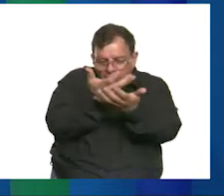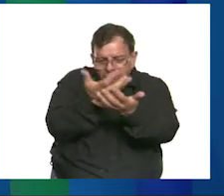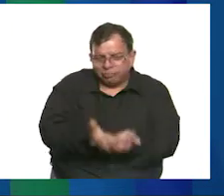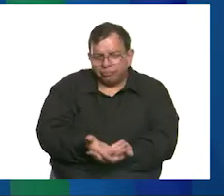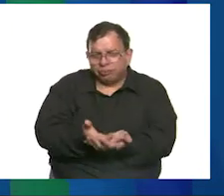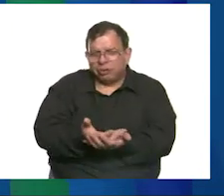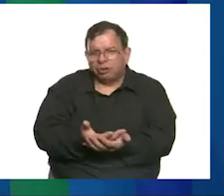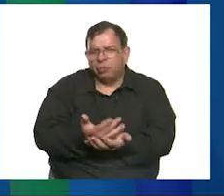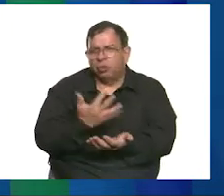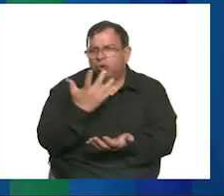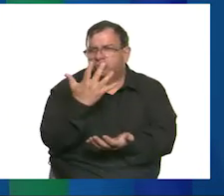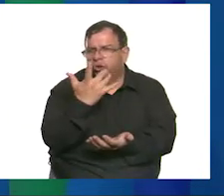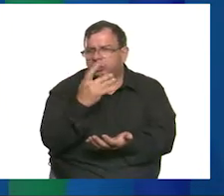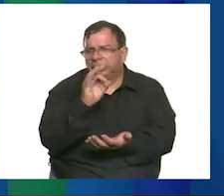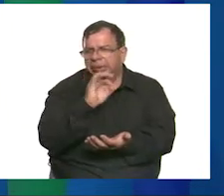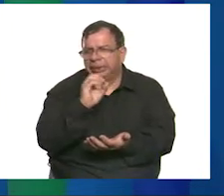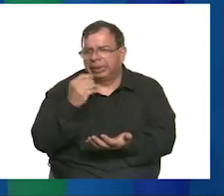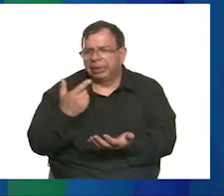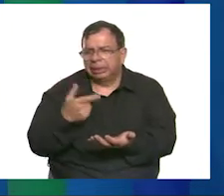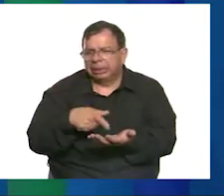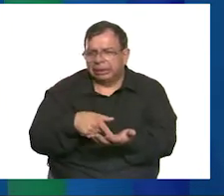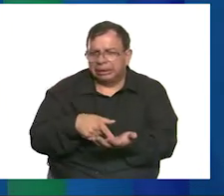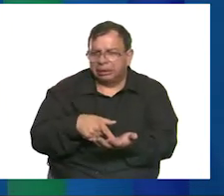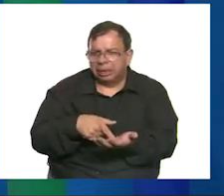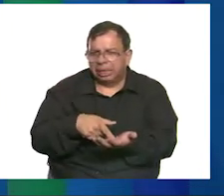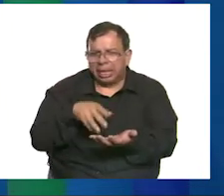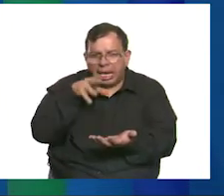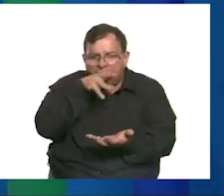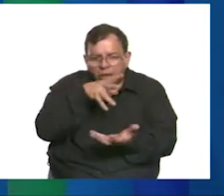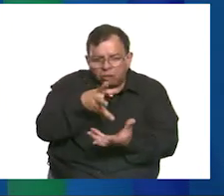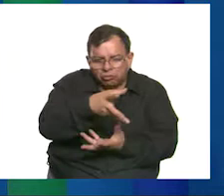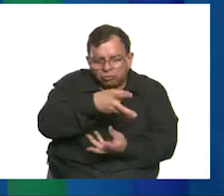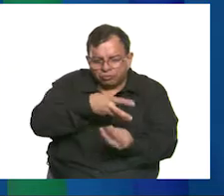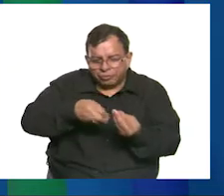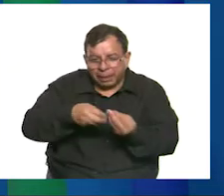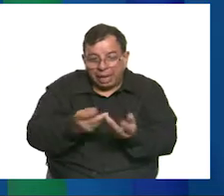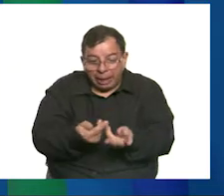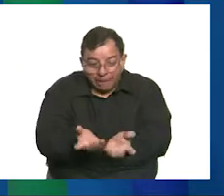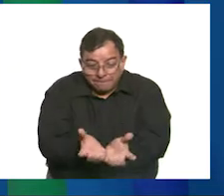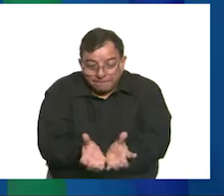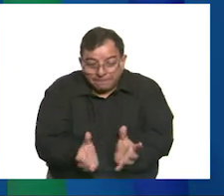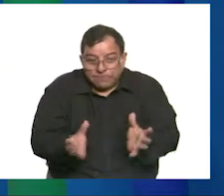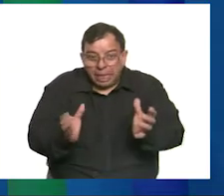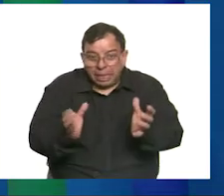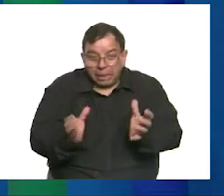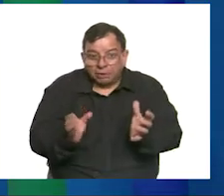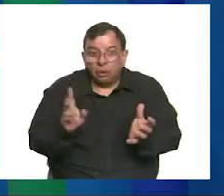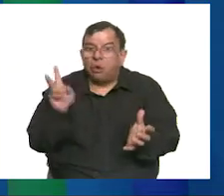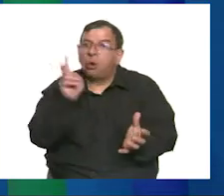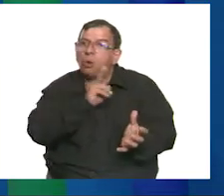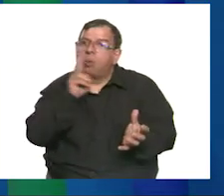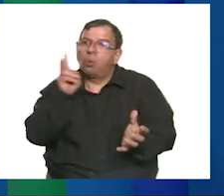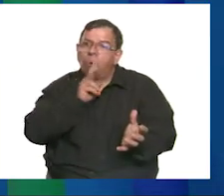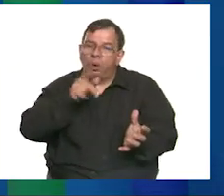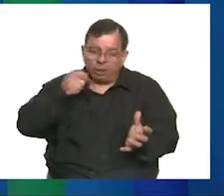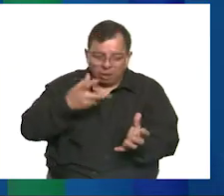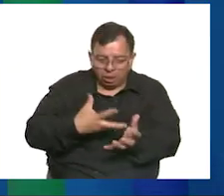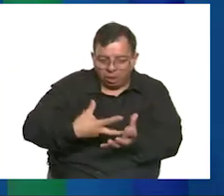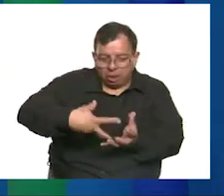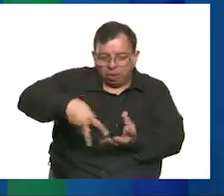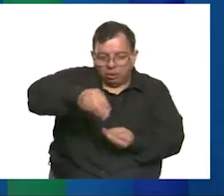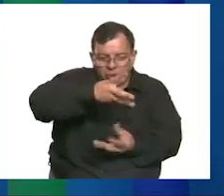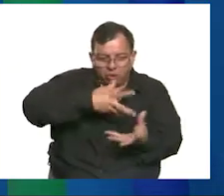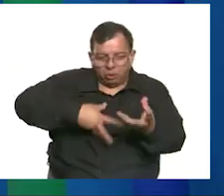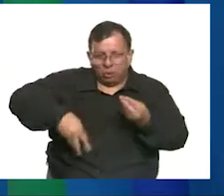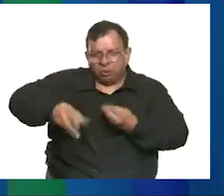menos a 50 grados Celsius, está transfiriendo calor al plato, al aire y a la cuchara, los cuales